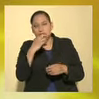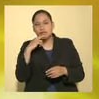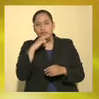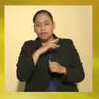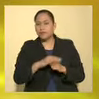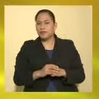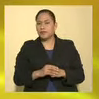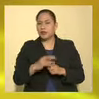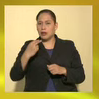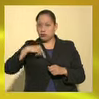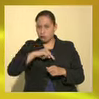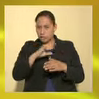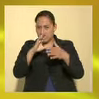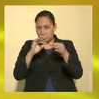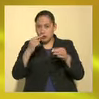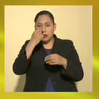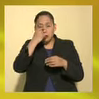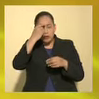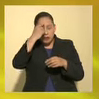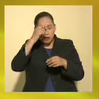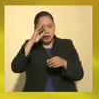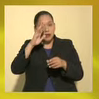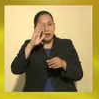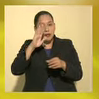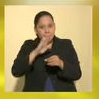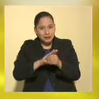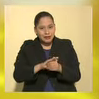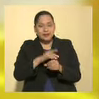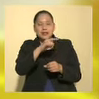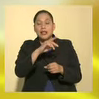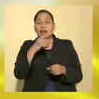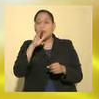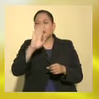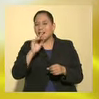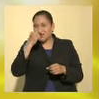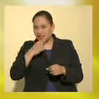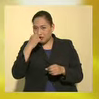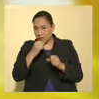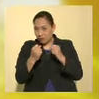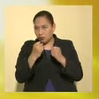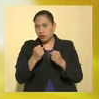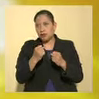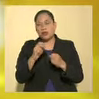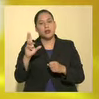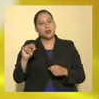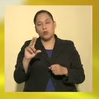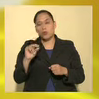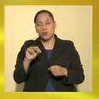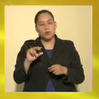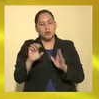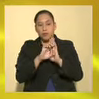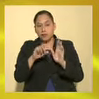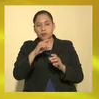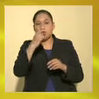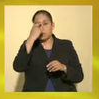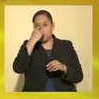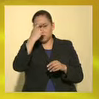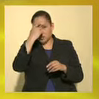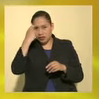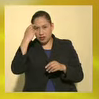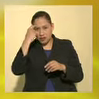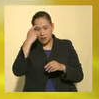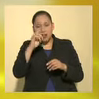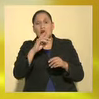doctor, que la sinusitis es una gripa, pero ya más fuerte, más crónica, de que dura más tiempo? No, no, porque puedes encontrar sinusitis